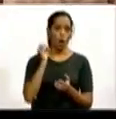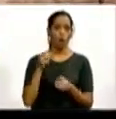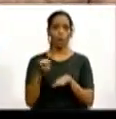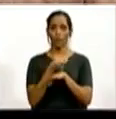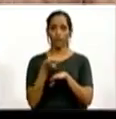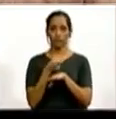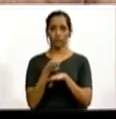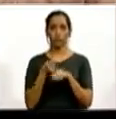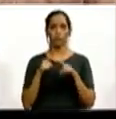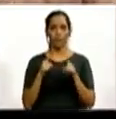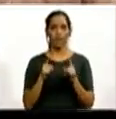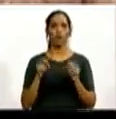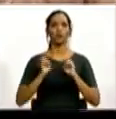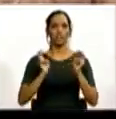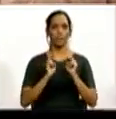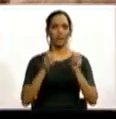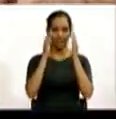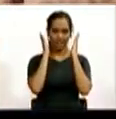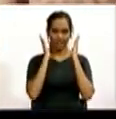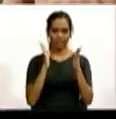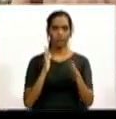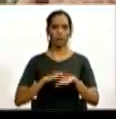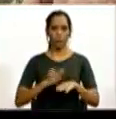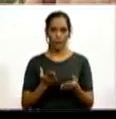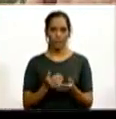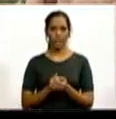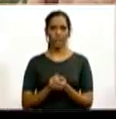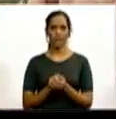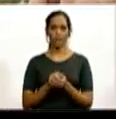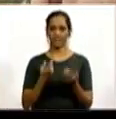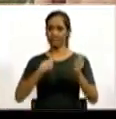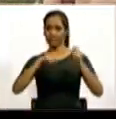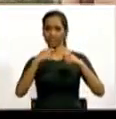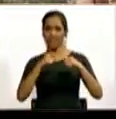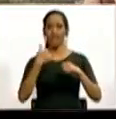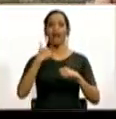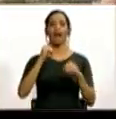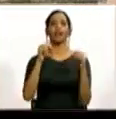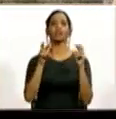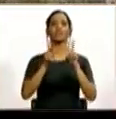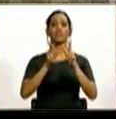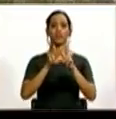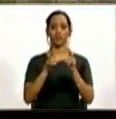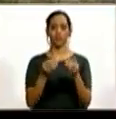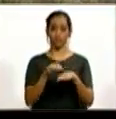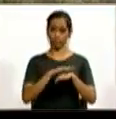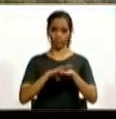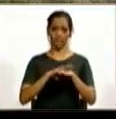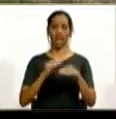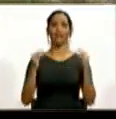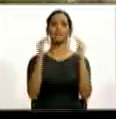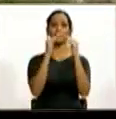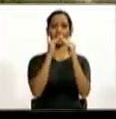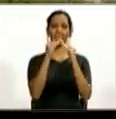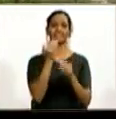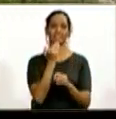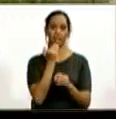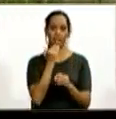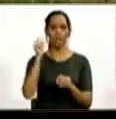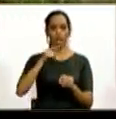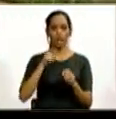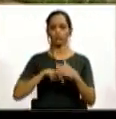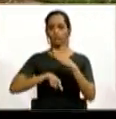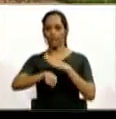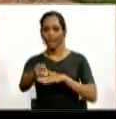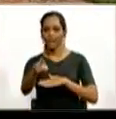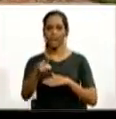gobernación, pero es un tema que hay que atender porque aparte de los comercios también hay viviendas cerca. hay personas que necesitan transitar para acá para llegar a la avenida